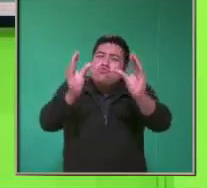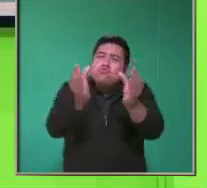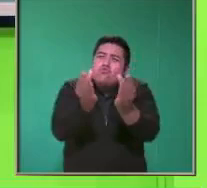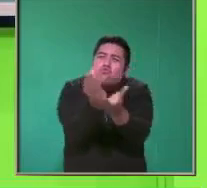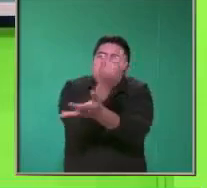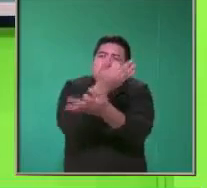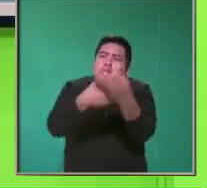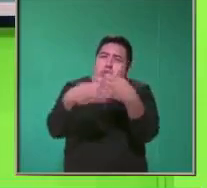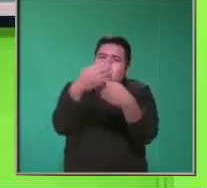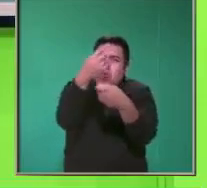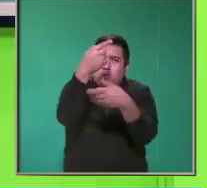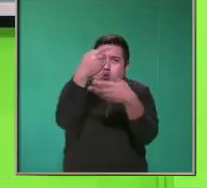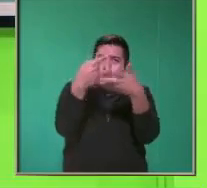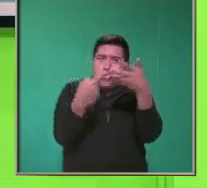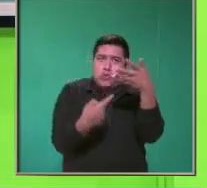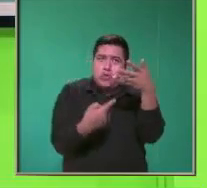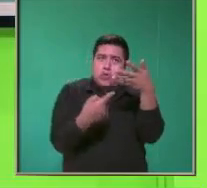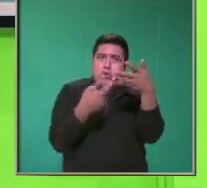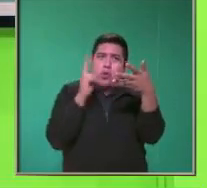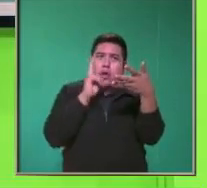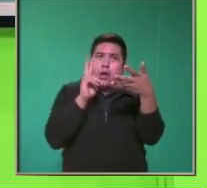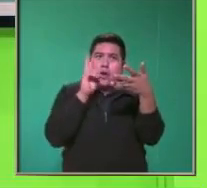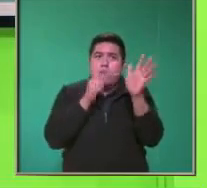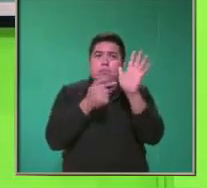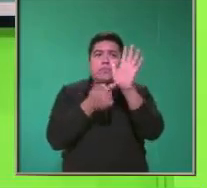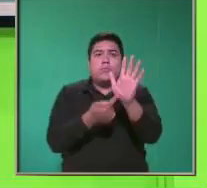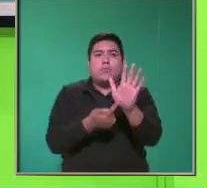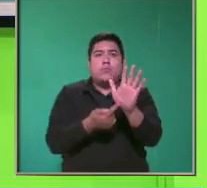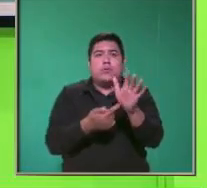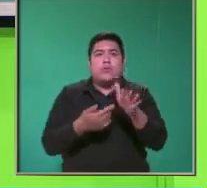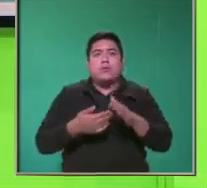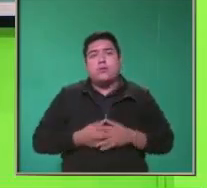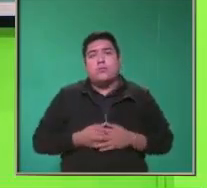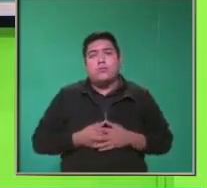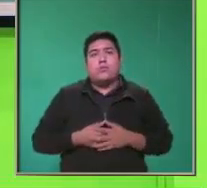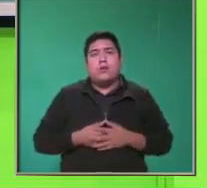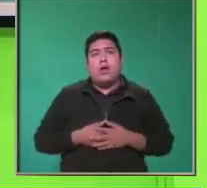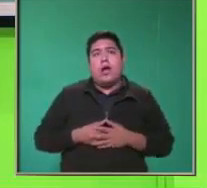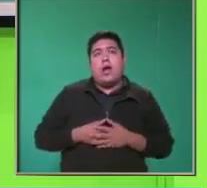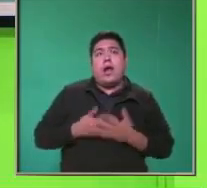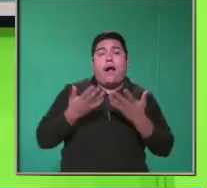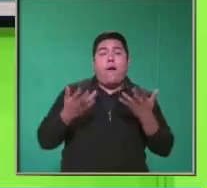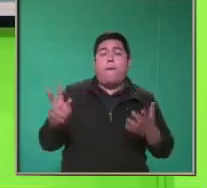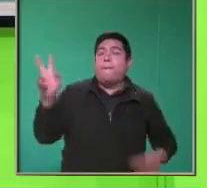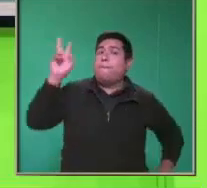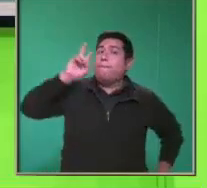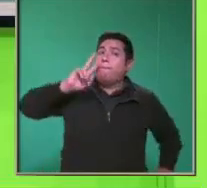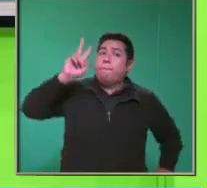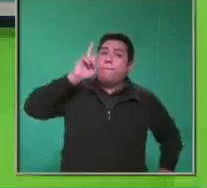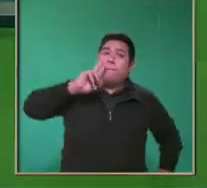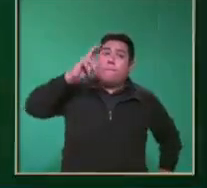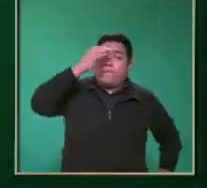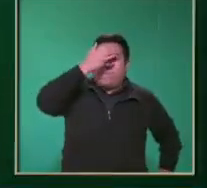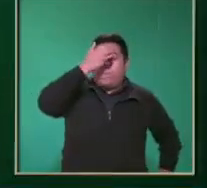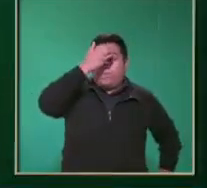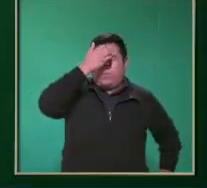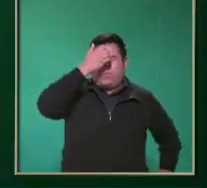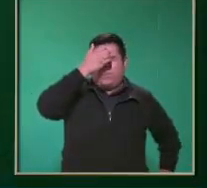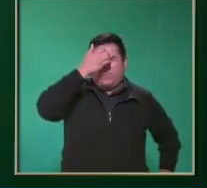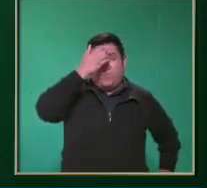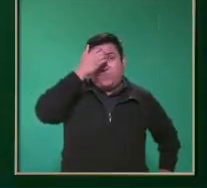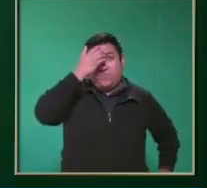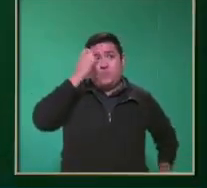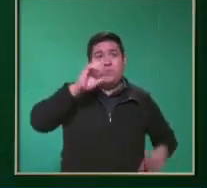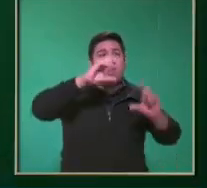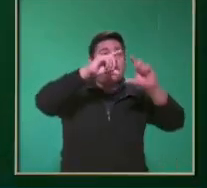estos aspectos que ves en pantalla, pues ahora es turno de que veamos esta serie de